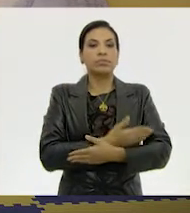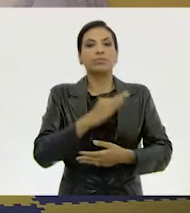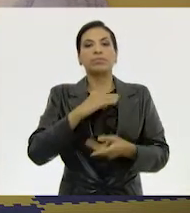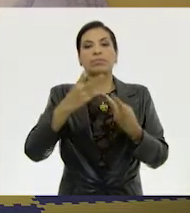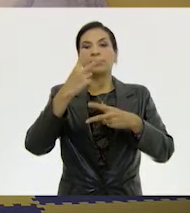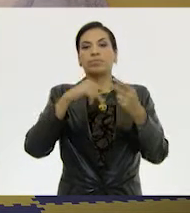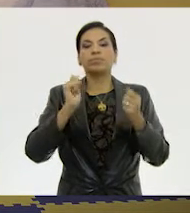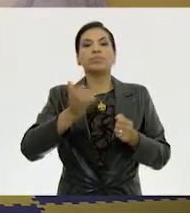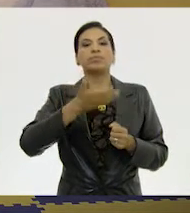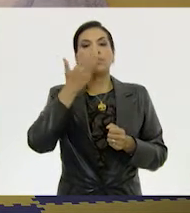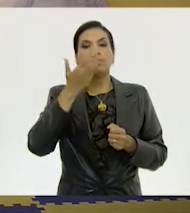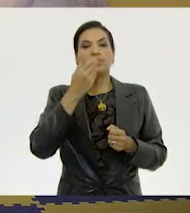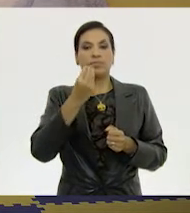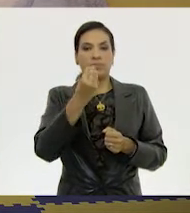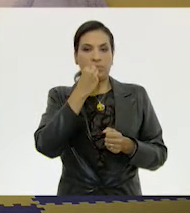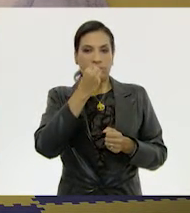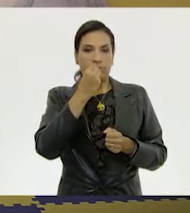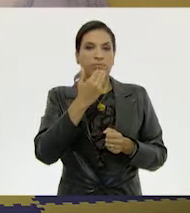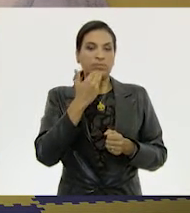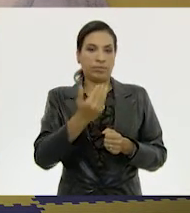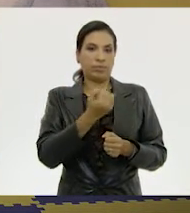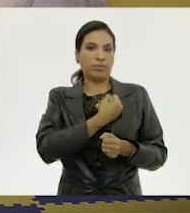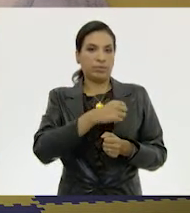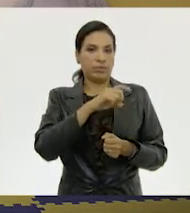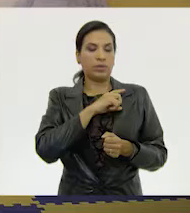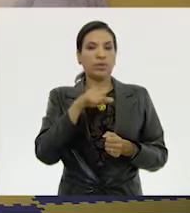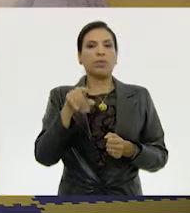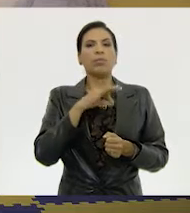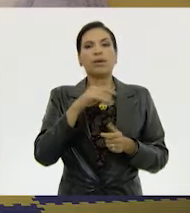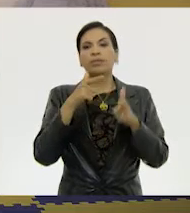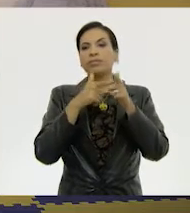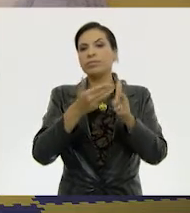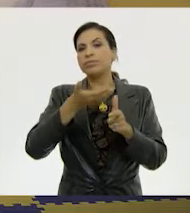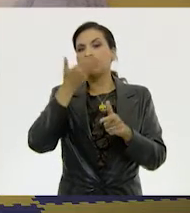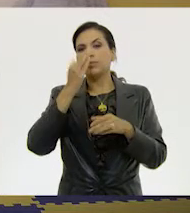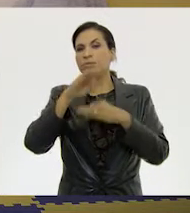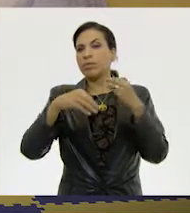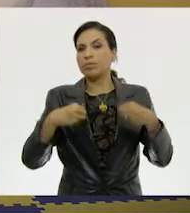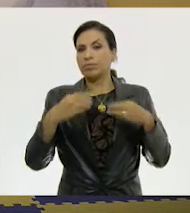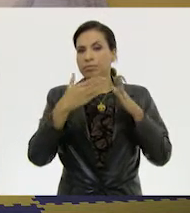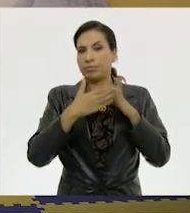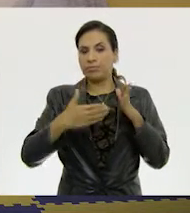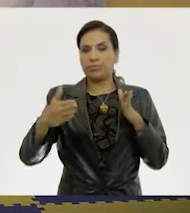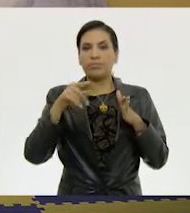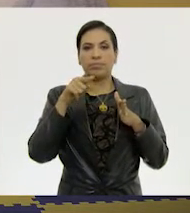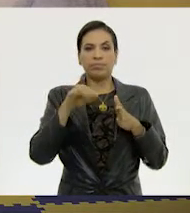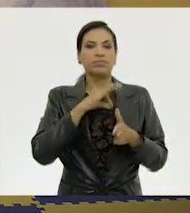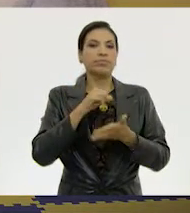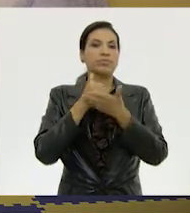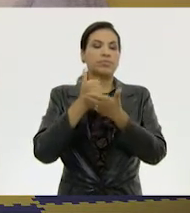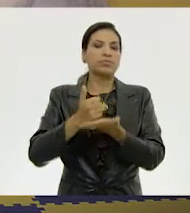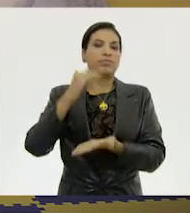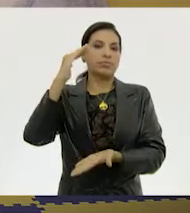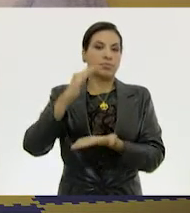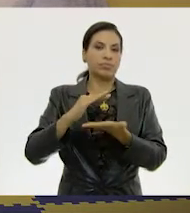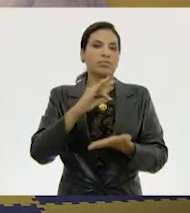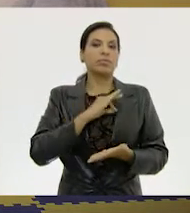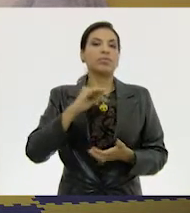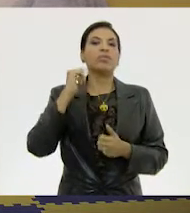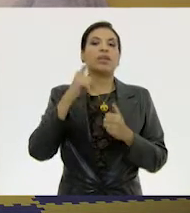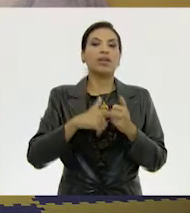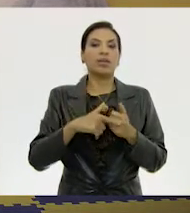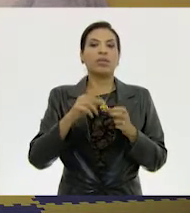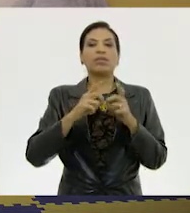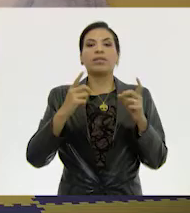adquieran hábitos saludables de alimentación. Hábitos que van a permanecer durante toda su vida y van a ayudar a disminuir la posibilidad